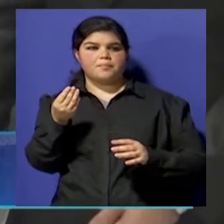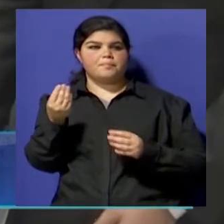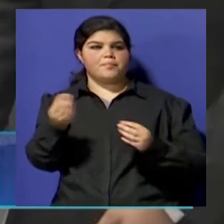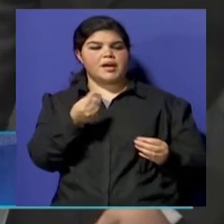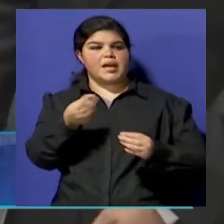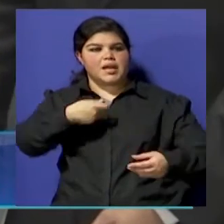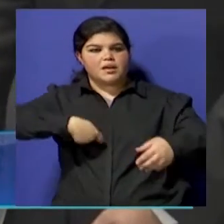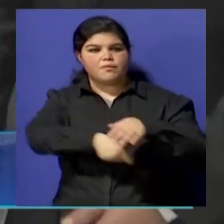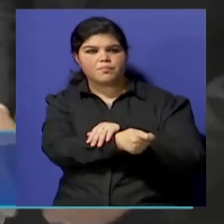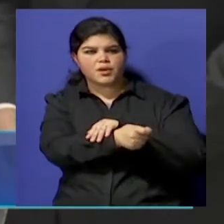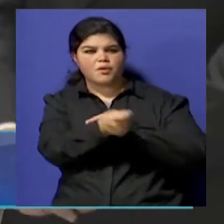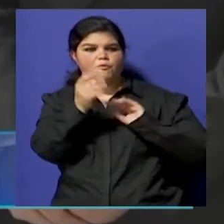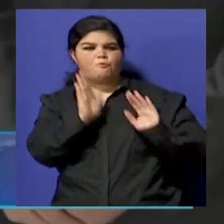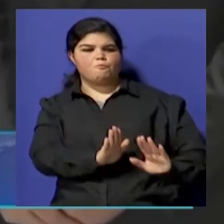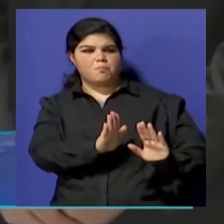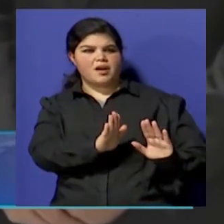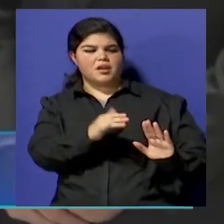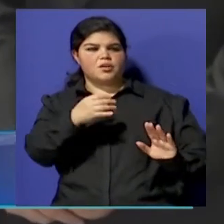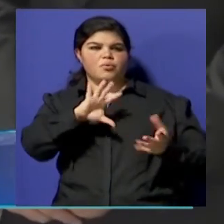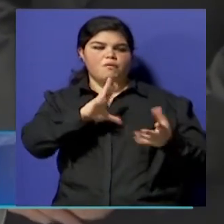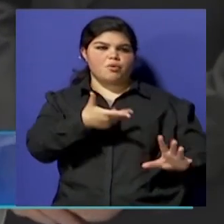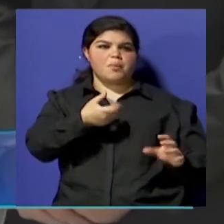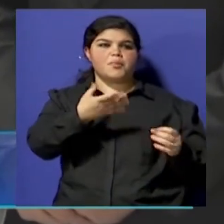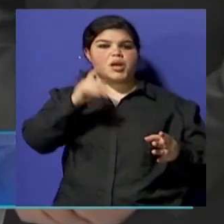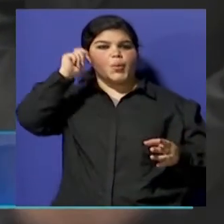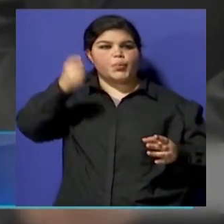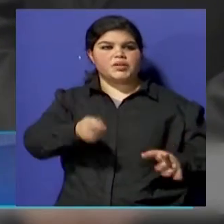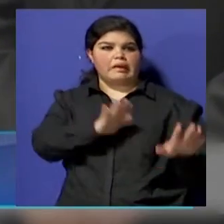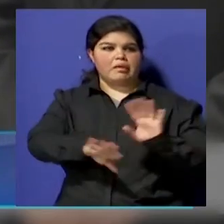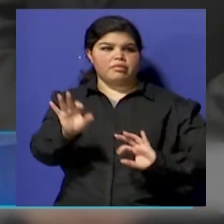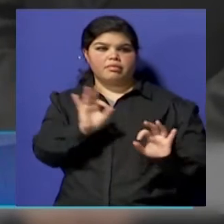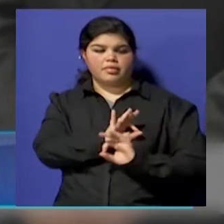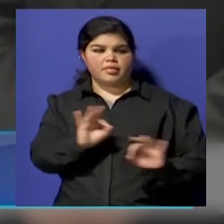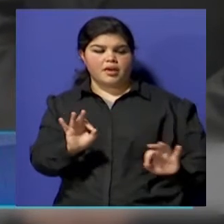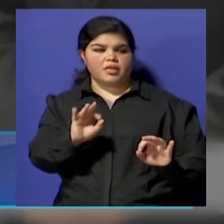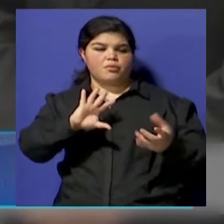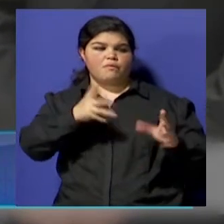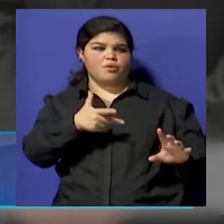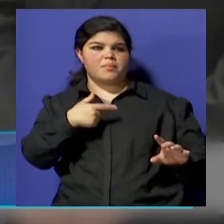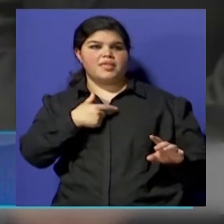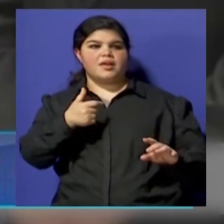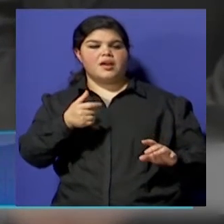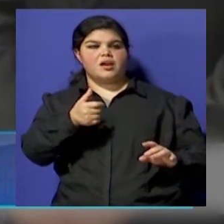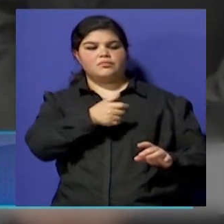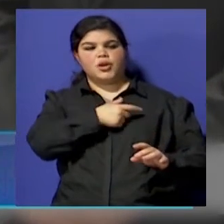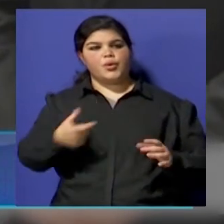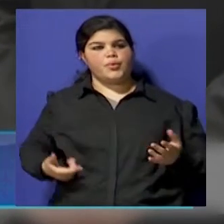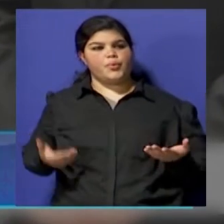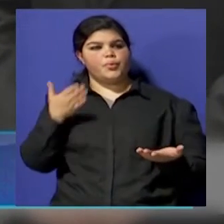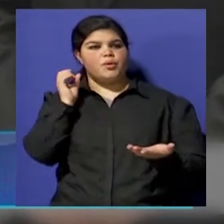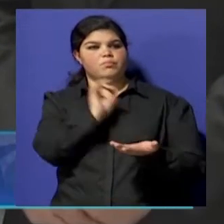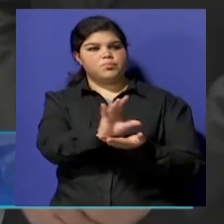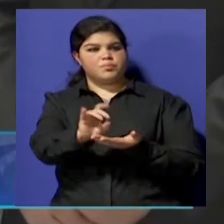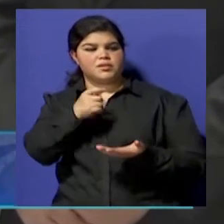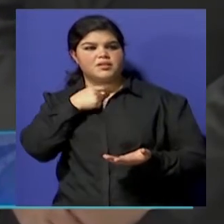a la corrupción. ¿Se puede leer de esa manera porque la justicia no hace nada? Porque indudablemente, más allá de que hay una lectura de un golpe de Estado, hay corrupción bastante